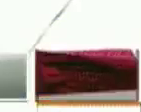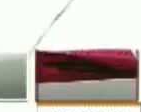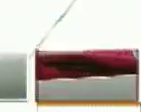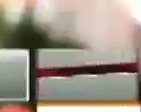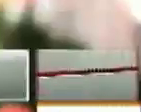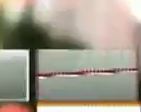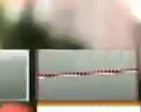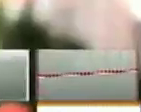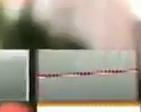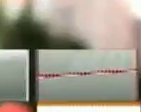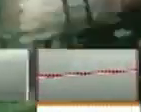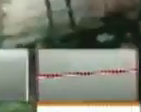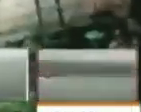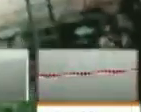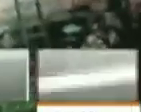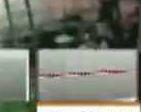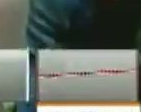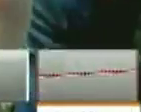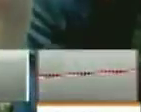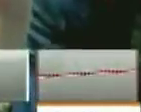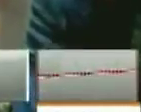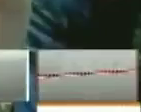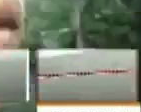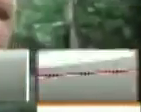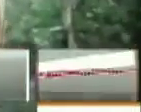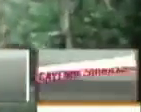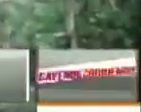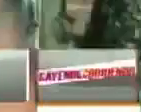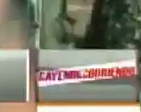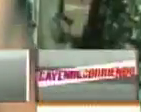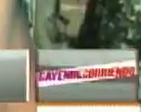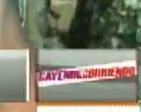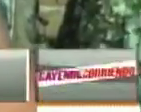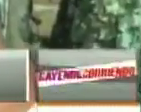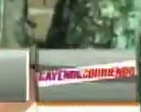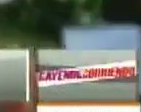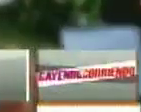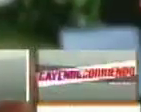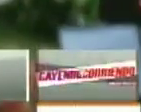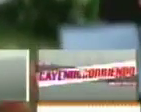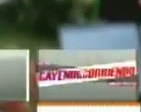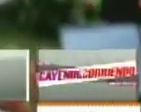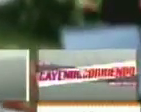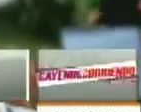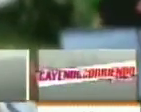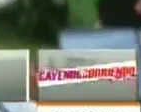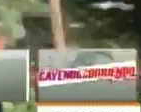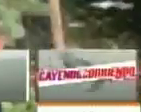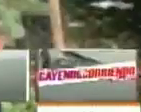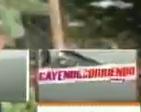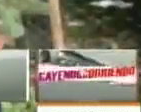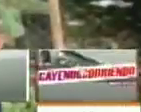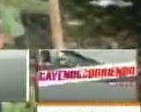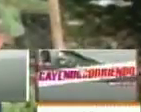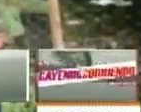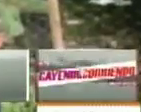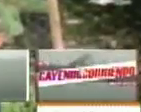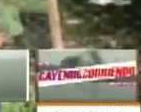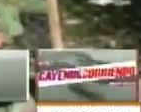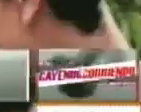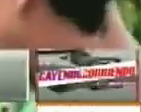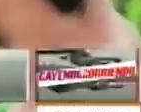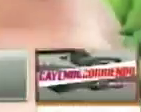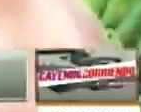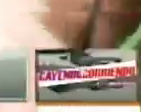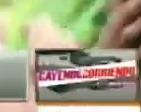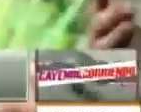todos nosotros con Chávez. Ni tornillo, ni la tuerca, ni cabilla, ni concreto, somos los del pensamiento, somos la gente que piensa,